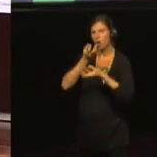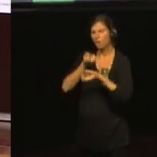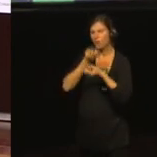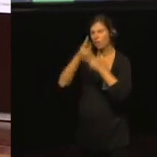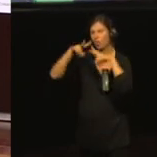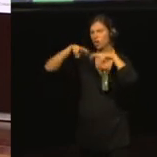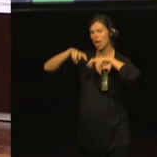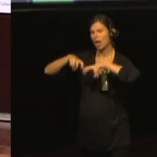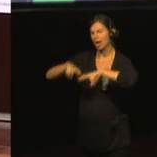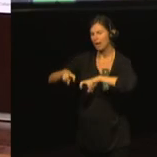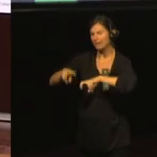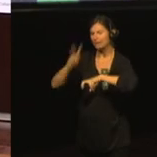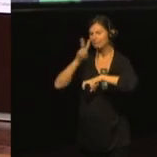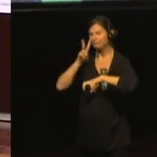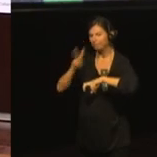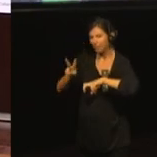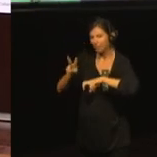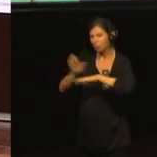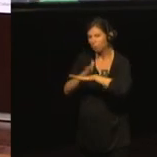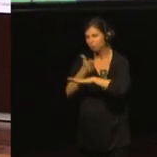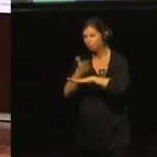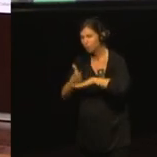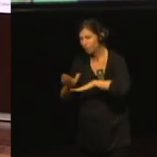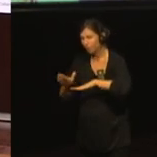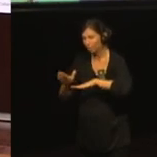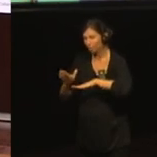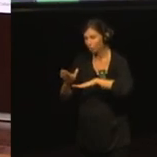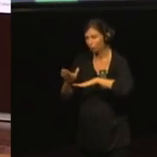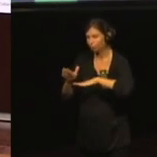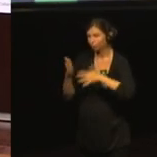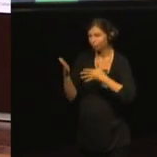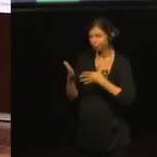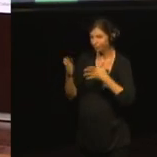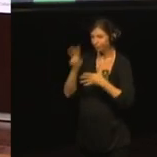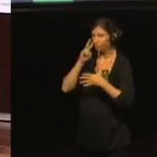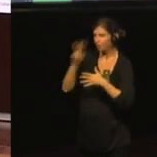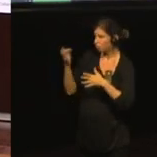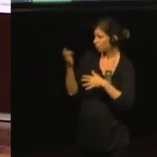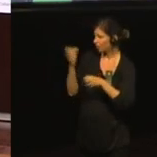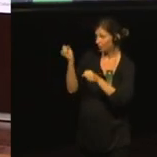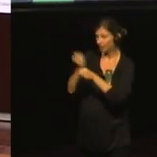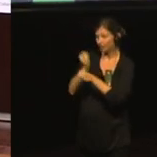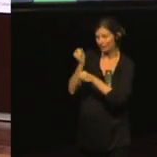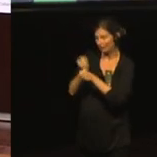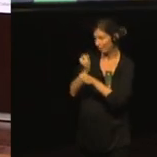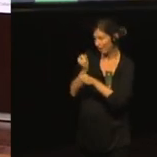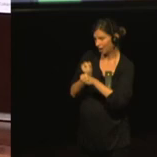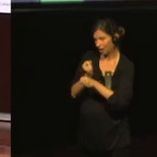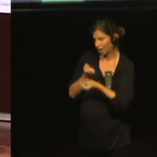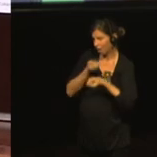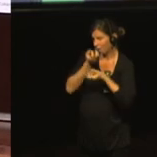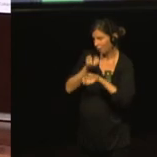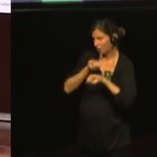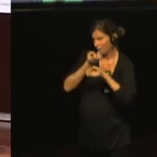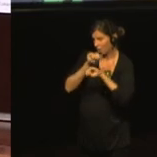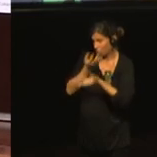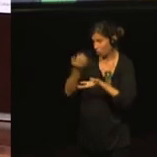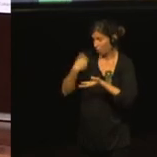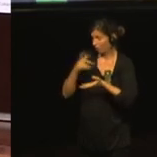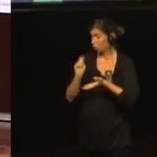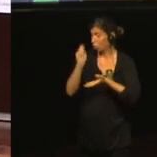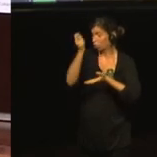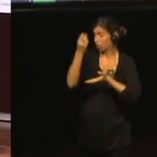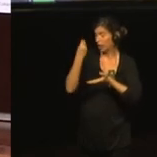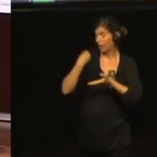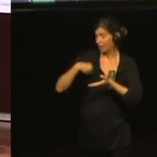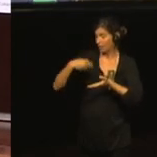por separado y empezaron a trabajar con los datos que se iban a obtener en Hagenbosch.